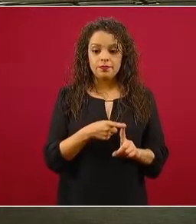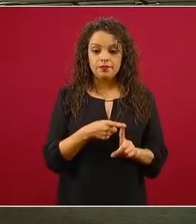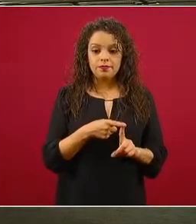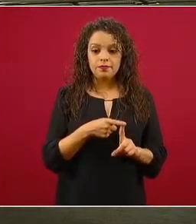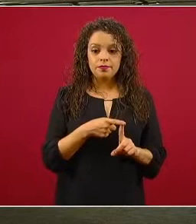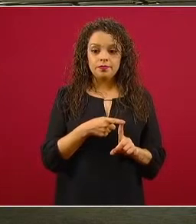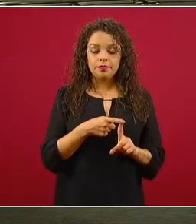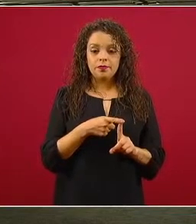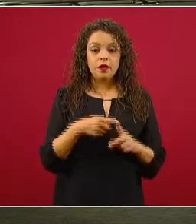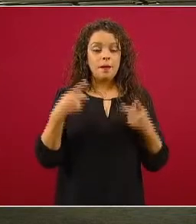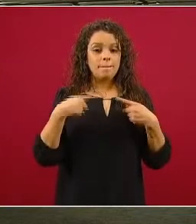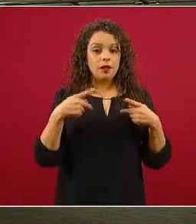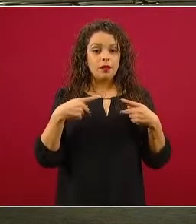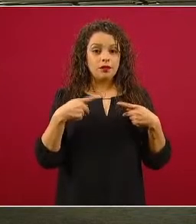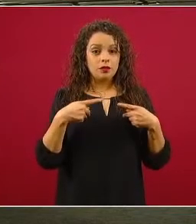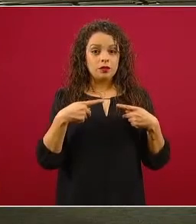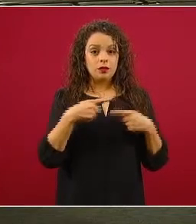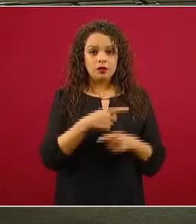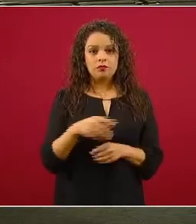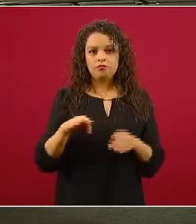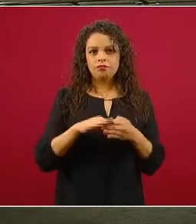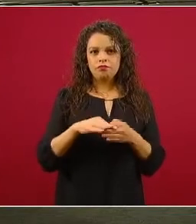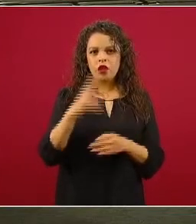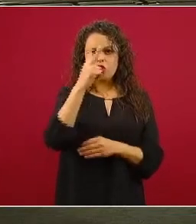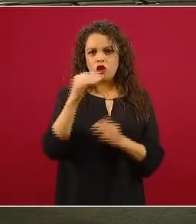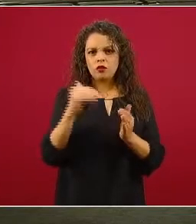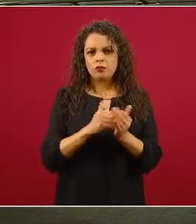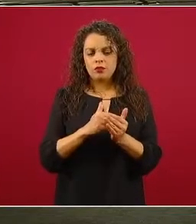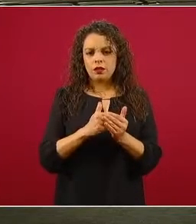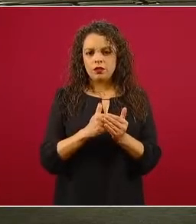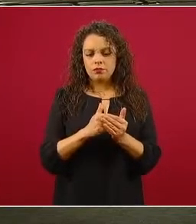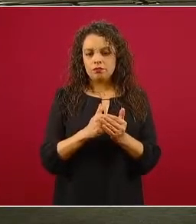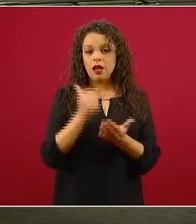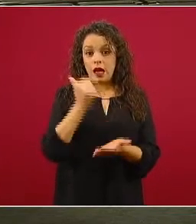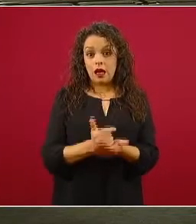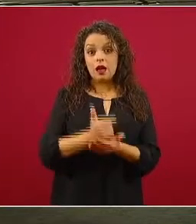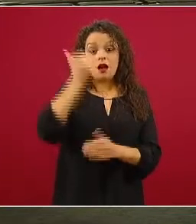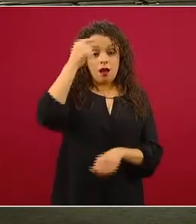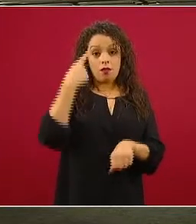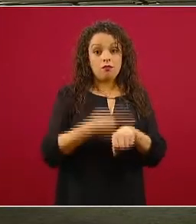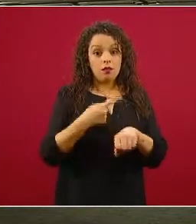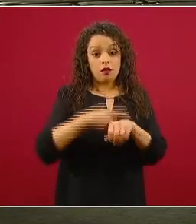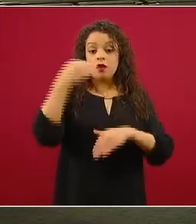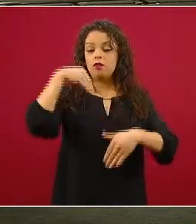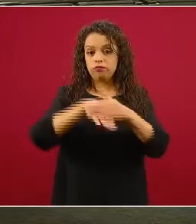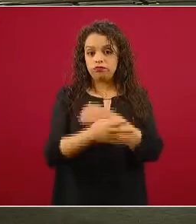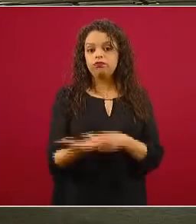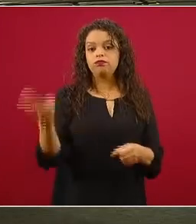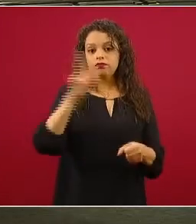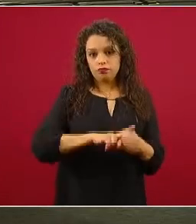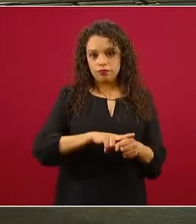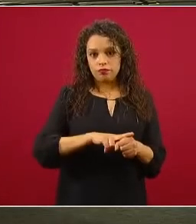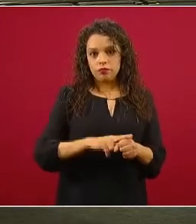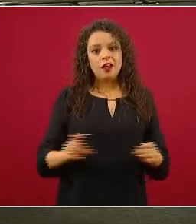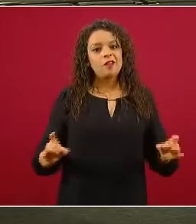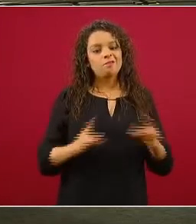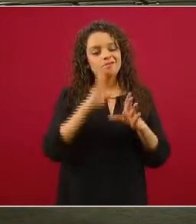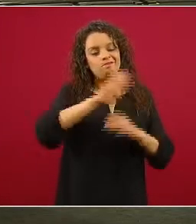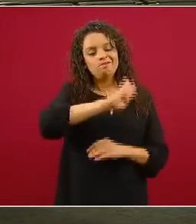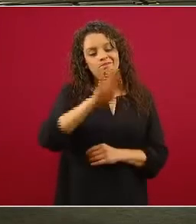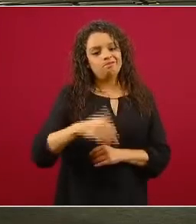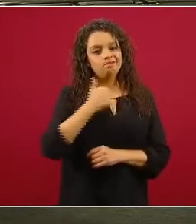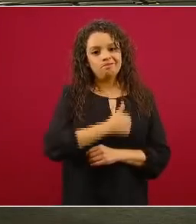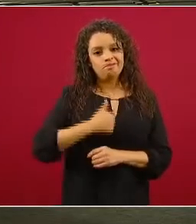un grupo de pacientes cerca de 2,000 que desarrolló enfermedad grave, que fue hospitalizado o que falleció, con un